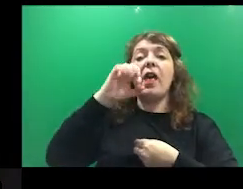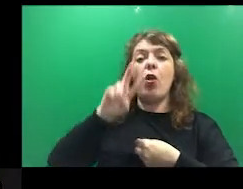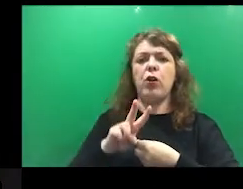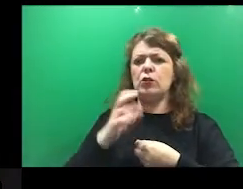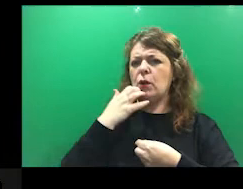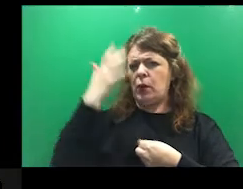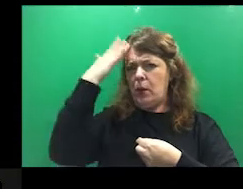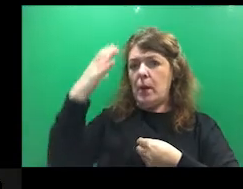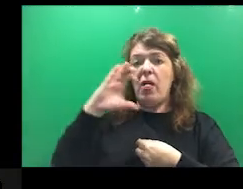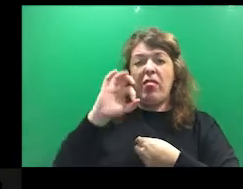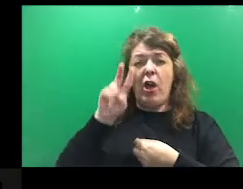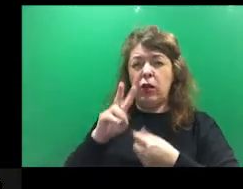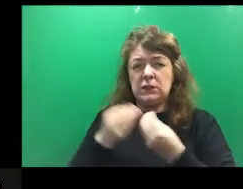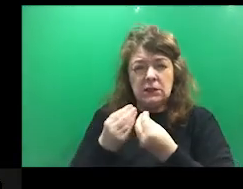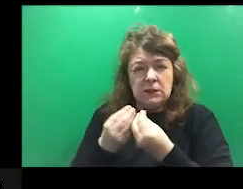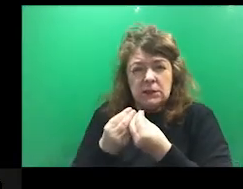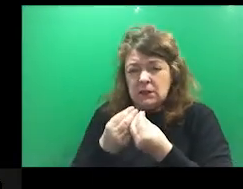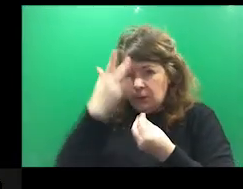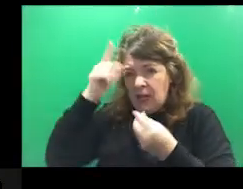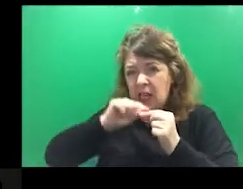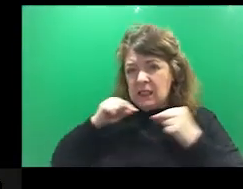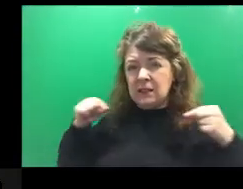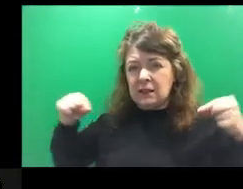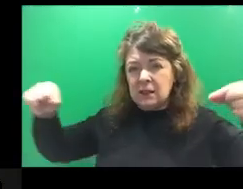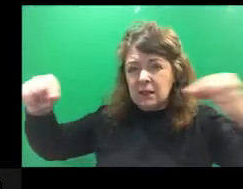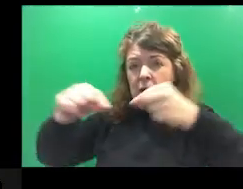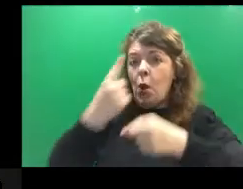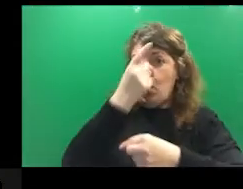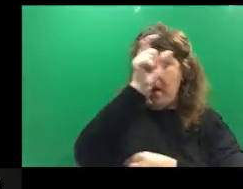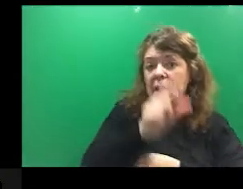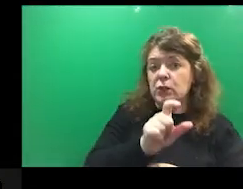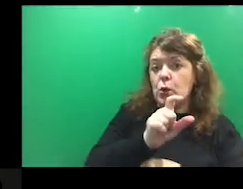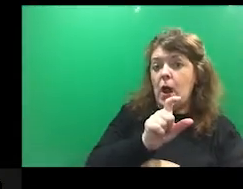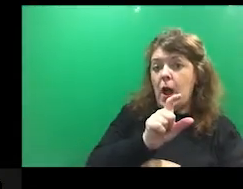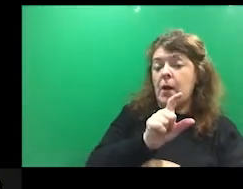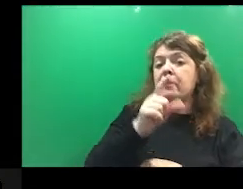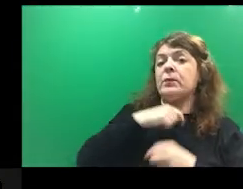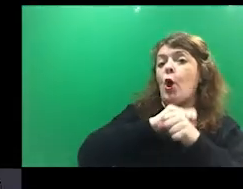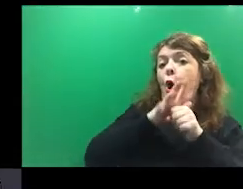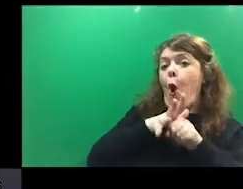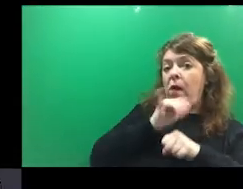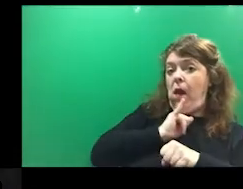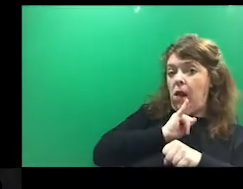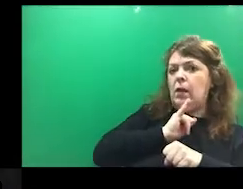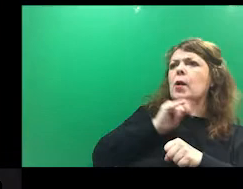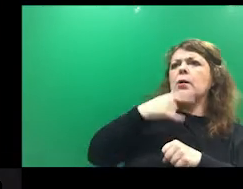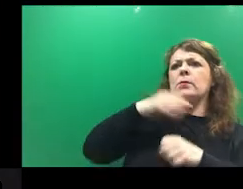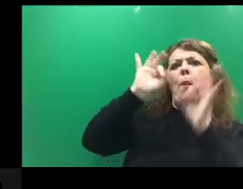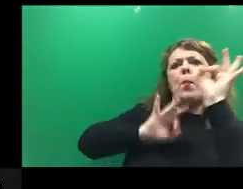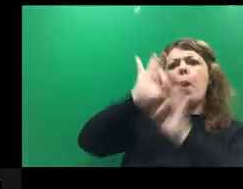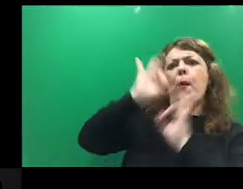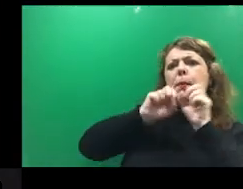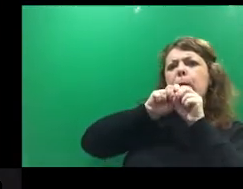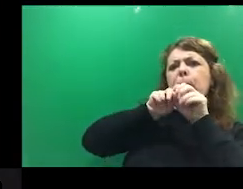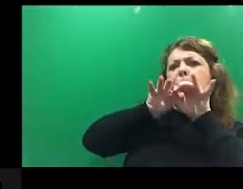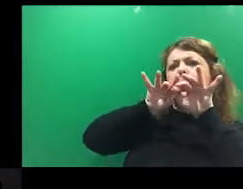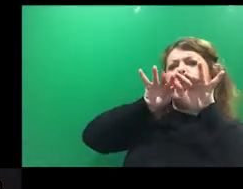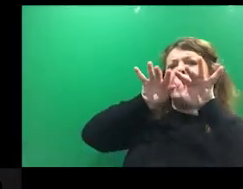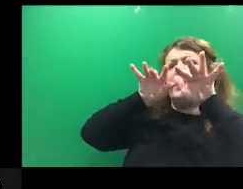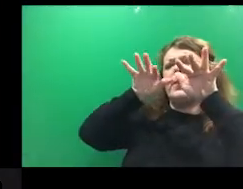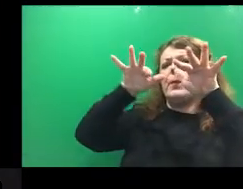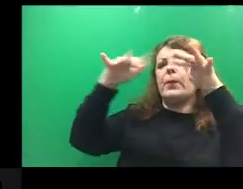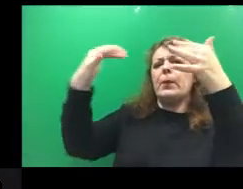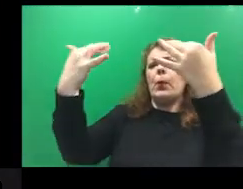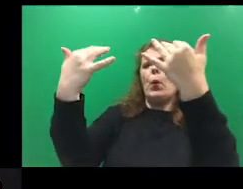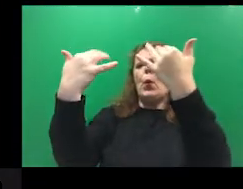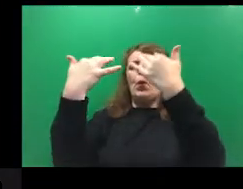medimos el dióxido de carbono. Si hay mucho CO2 y estamos en una sala con una persona infectada, hay más probabilidades de que